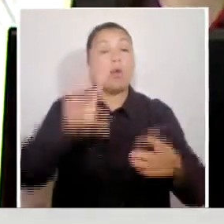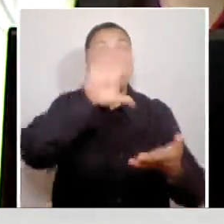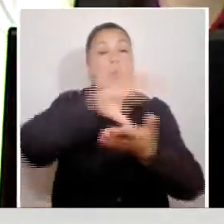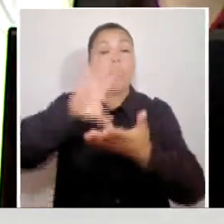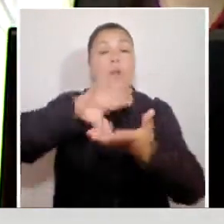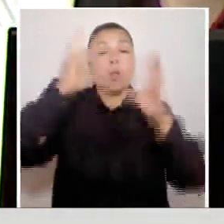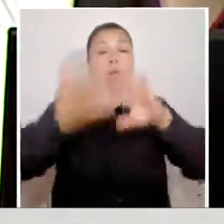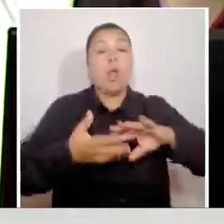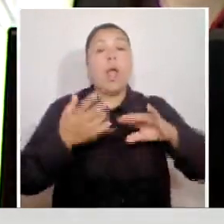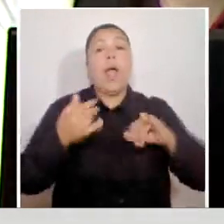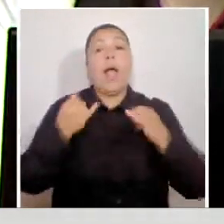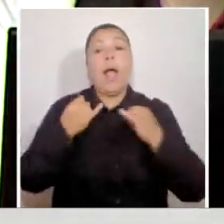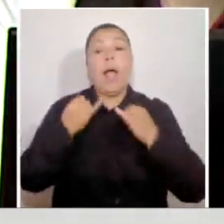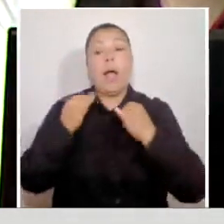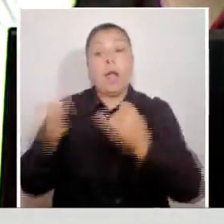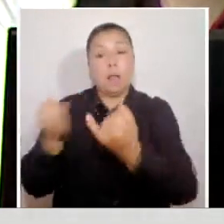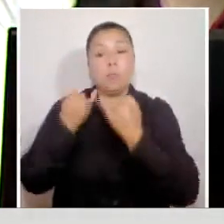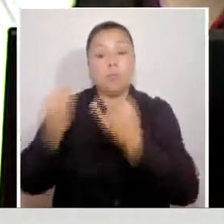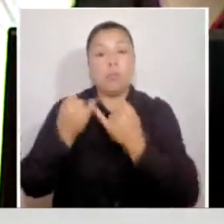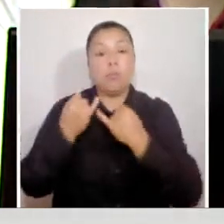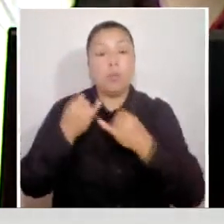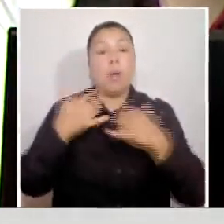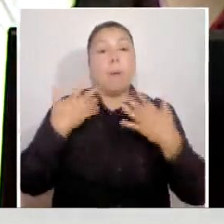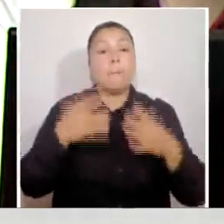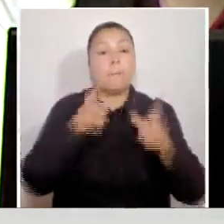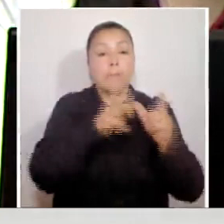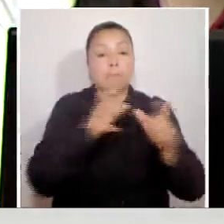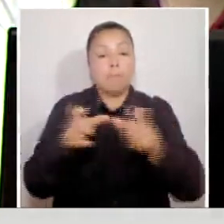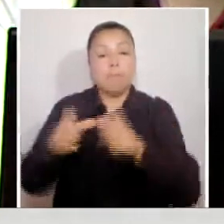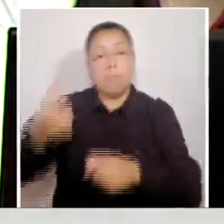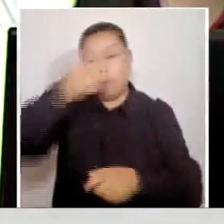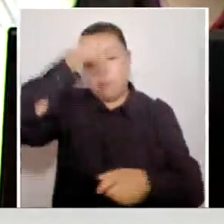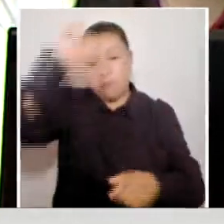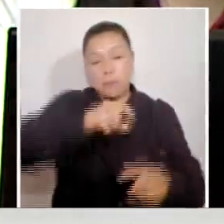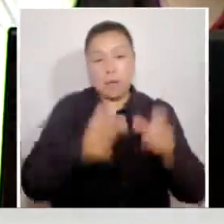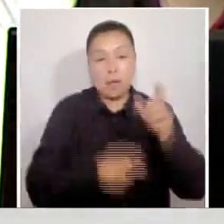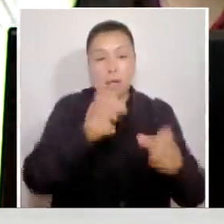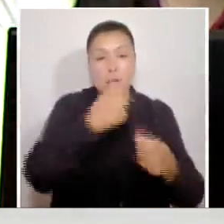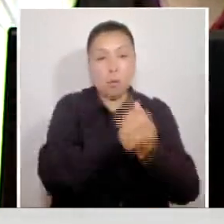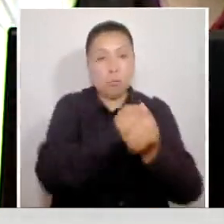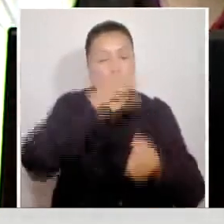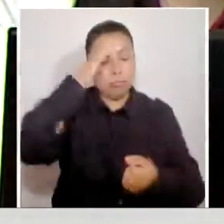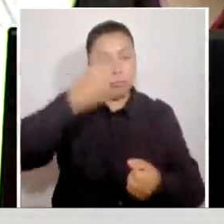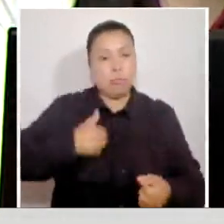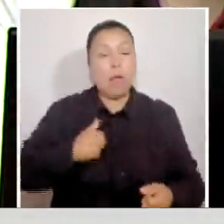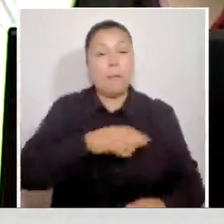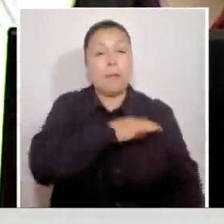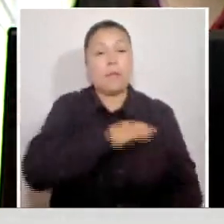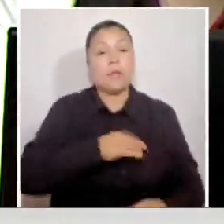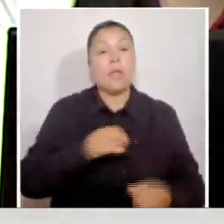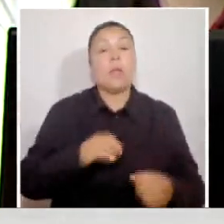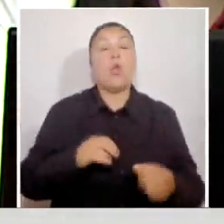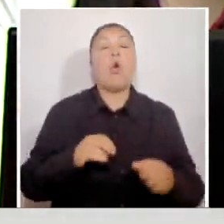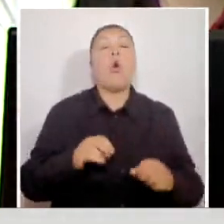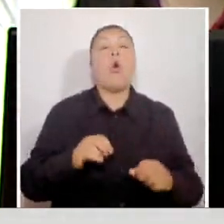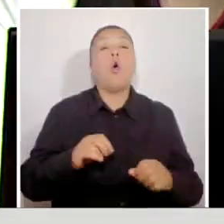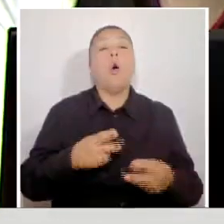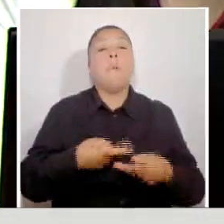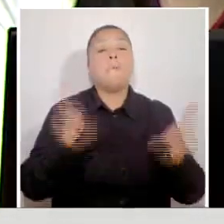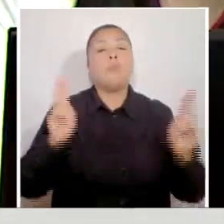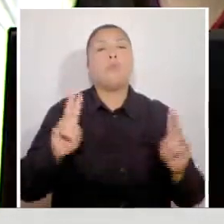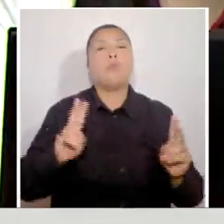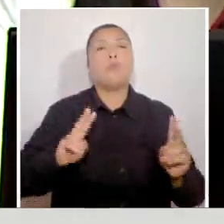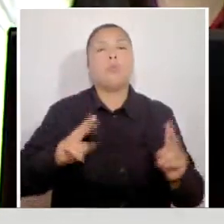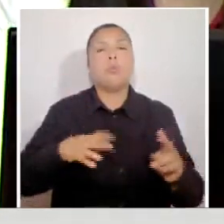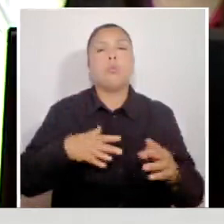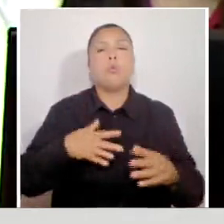de información para mejorar la persecución penal de las policías y del Ministerio Público mediante recompensas Esto no es algo muy distinto que